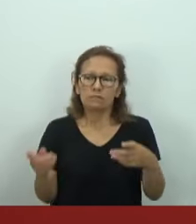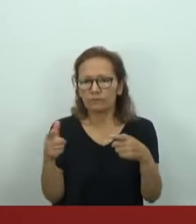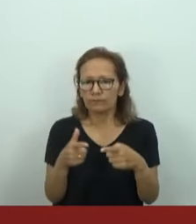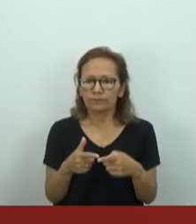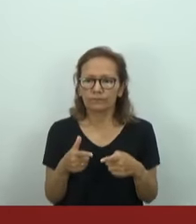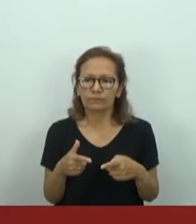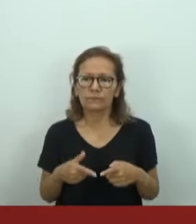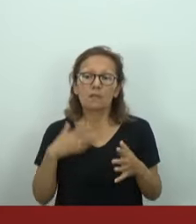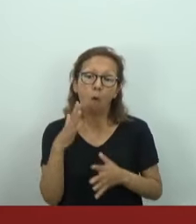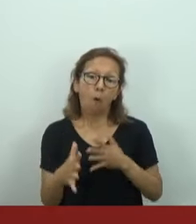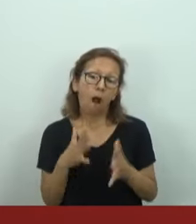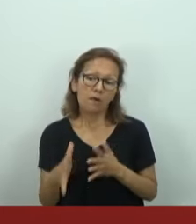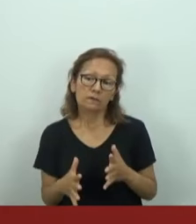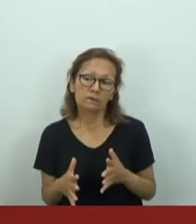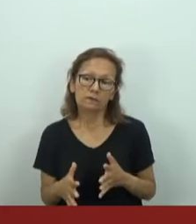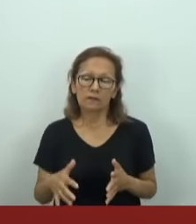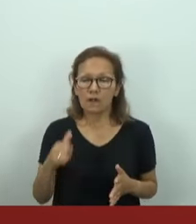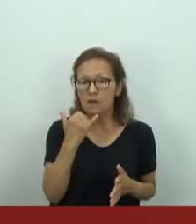el atar el hombre fuerte